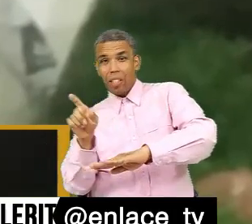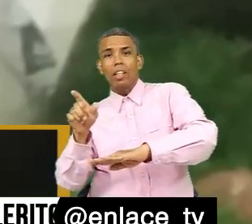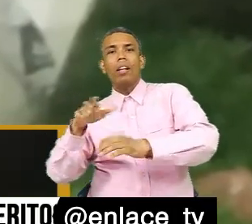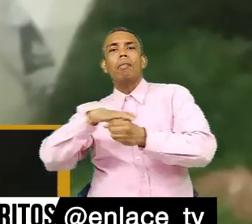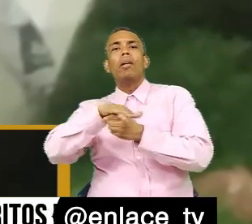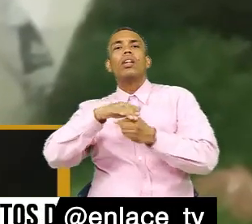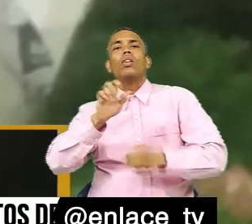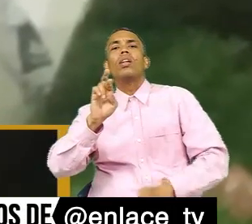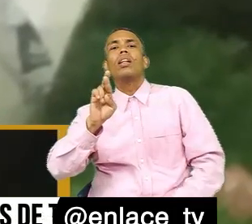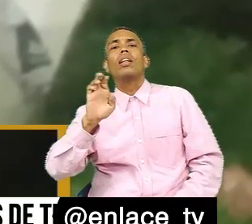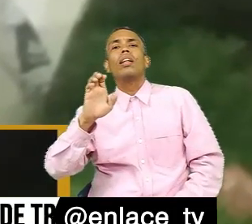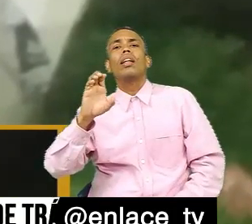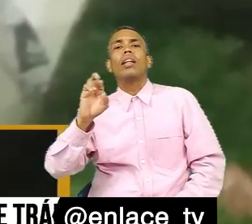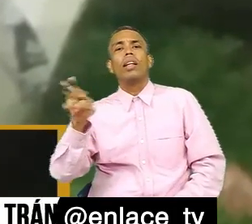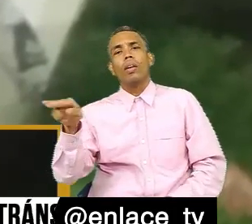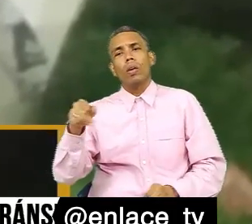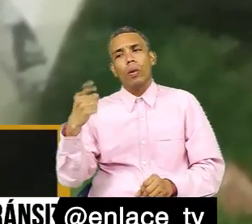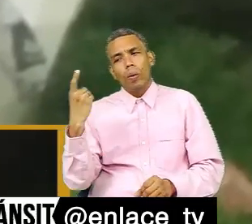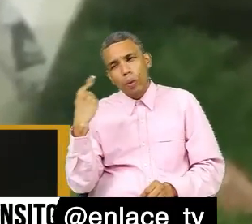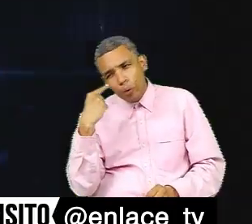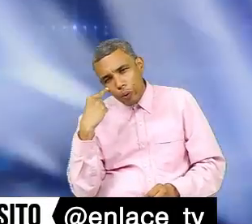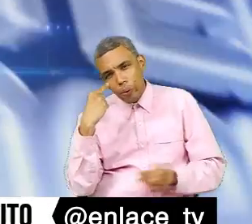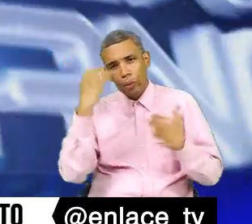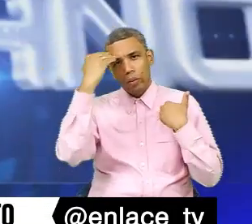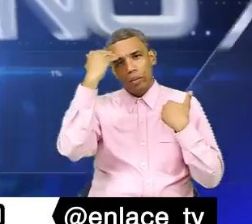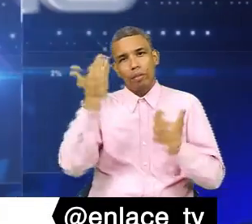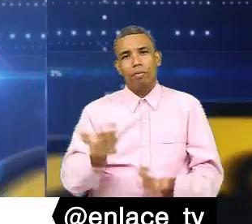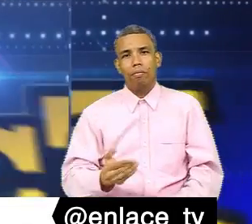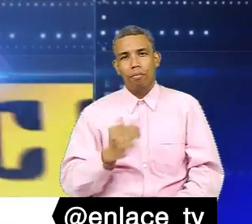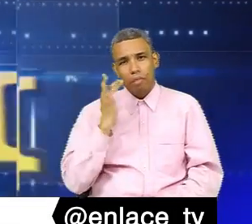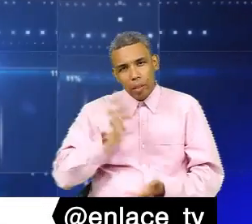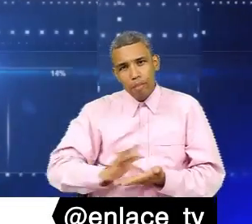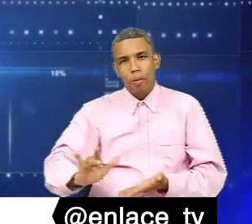Los habitantes llaman a la cultura ciudadana.